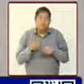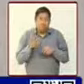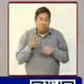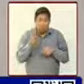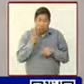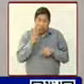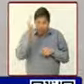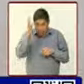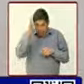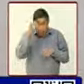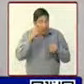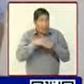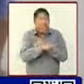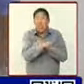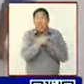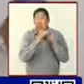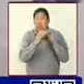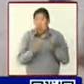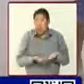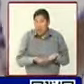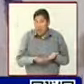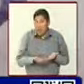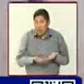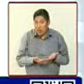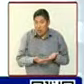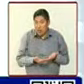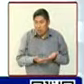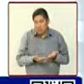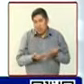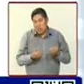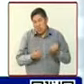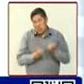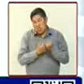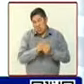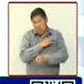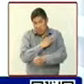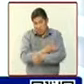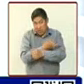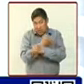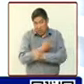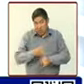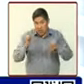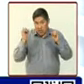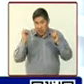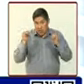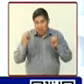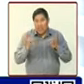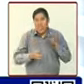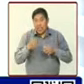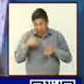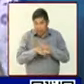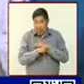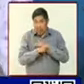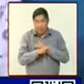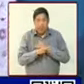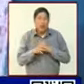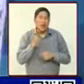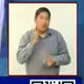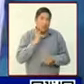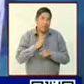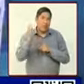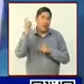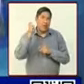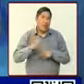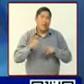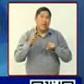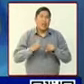de familia esté dentro de las unidades educativas. Más al contrario, en vez de fortalecer la independencia del niño, más bien de alguna manera